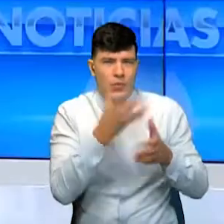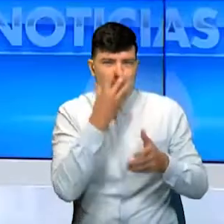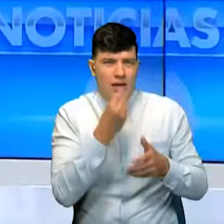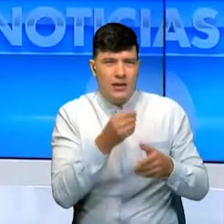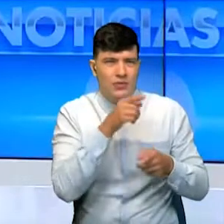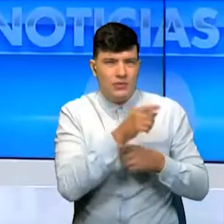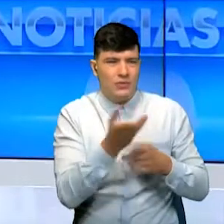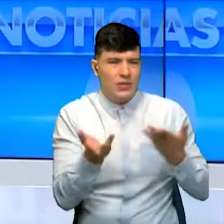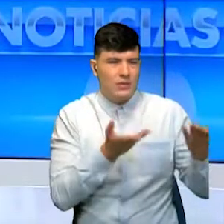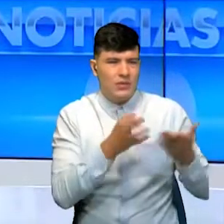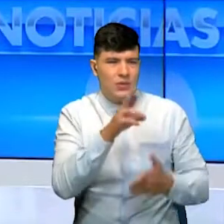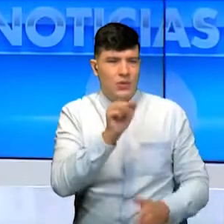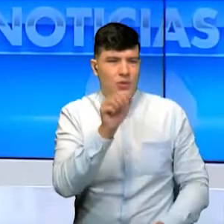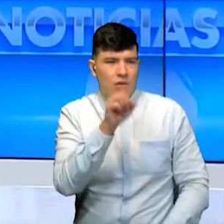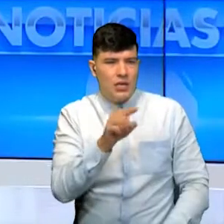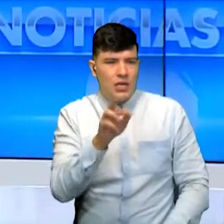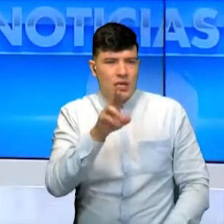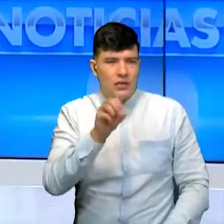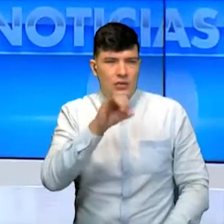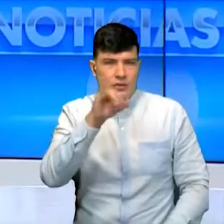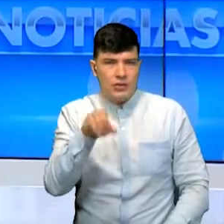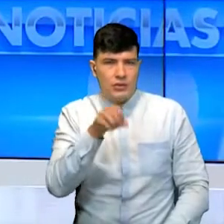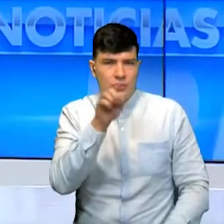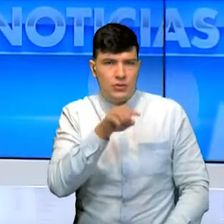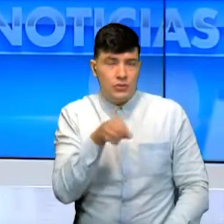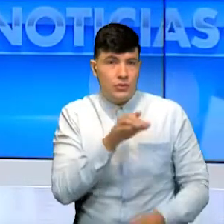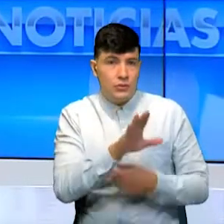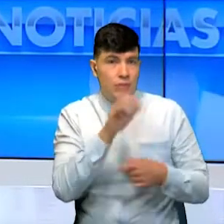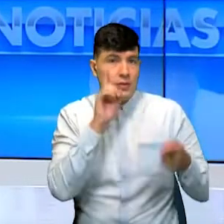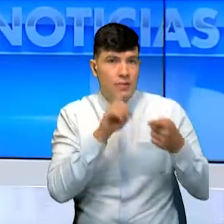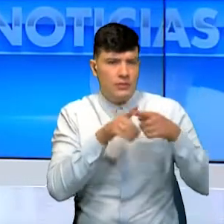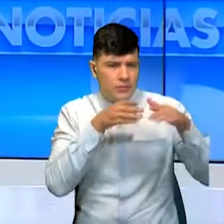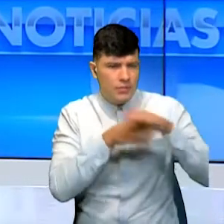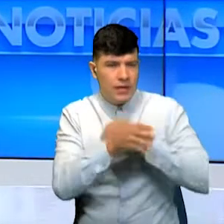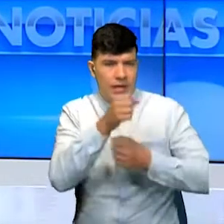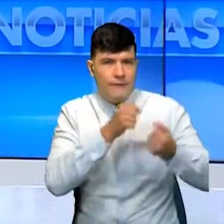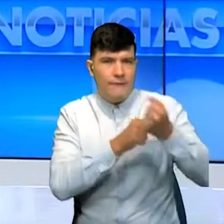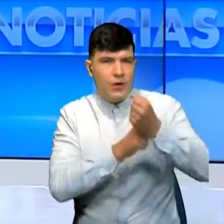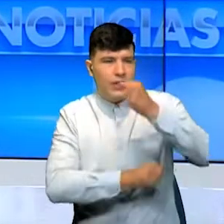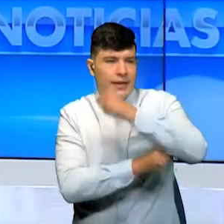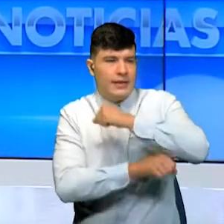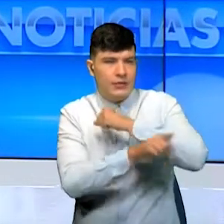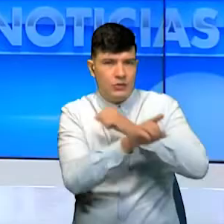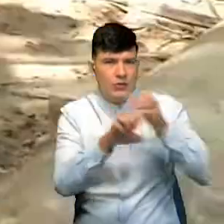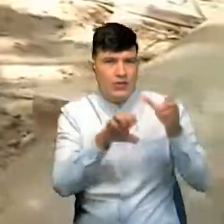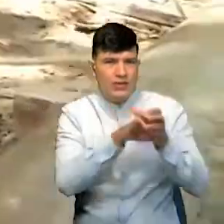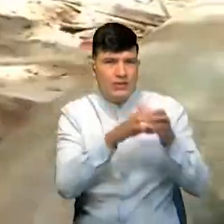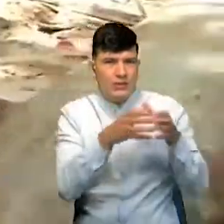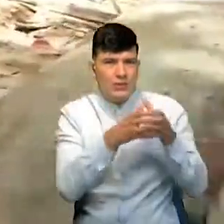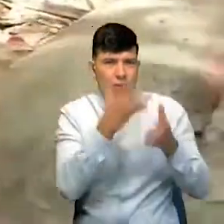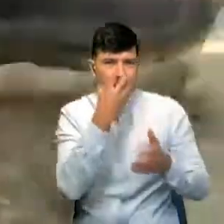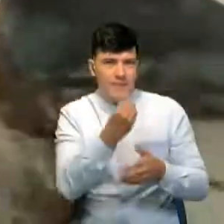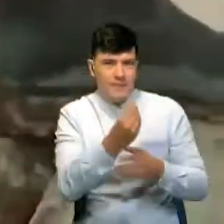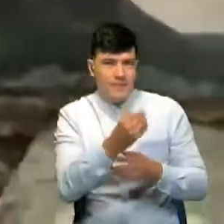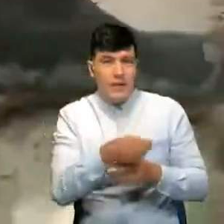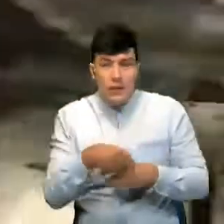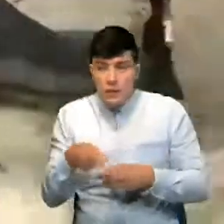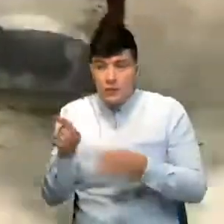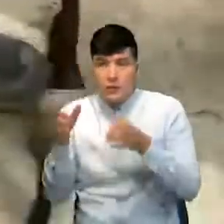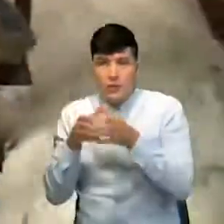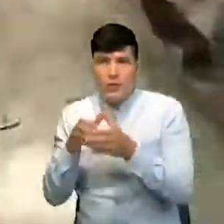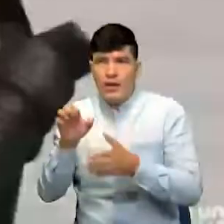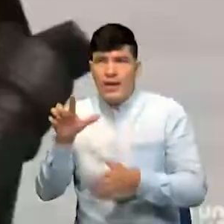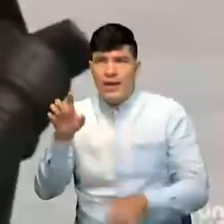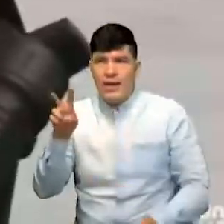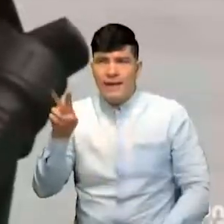entrarían a la zona con el fin de ampliar los tentáculos delictivos al interior del vecino país la agrupación l van